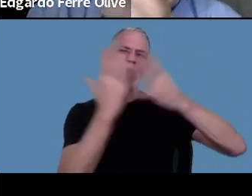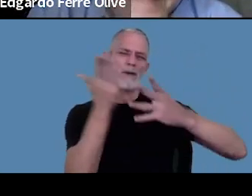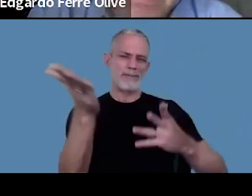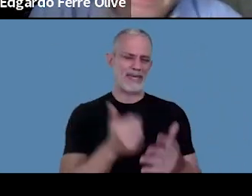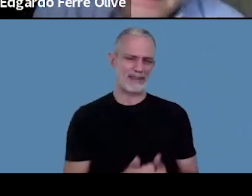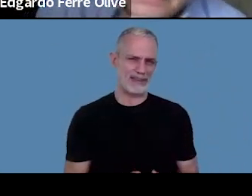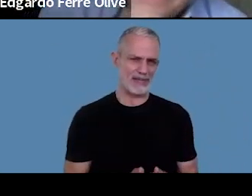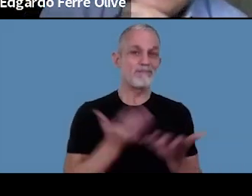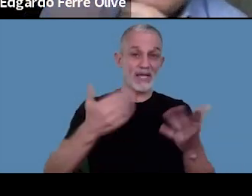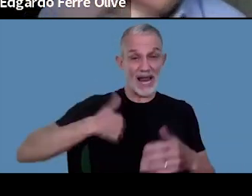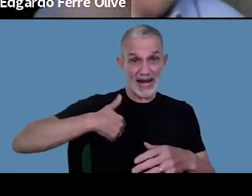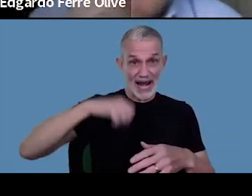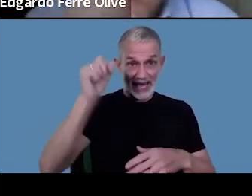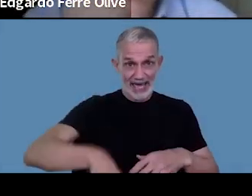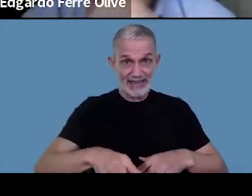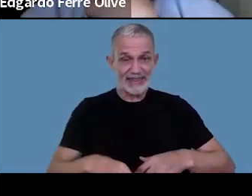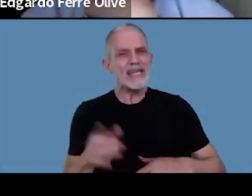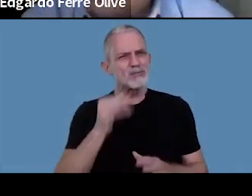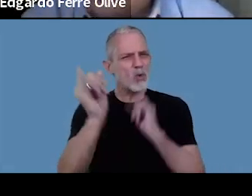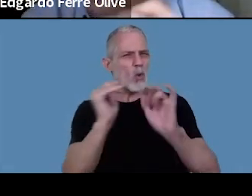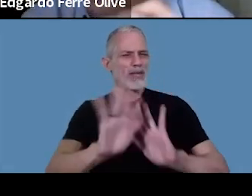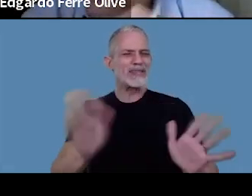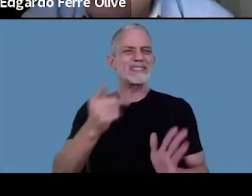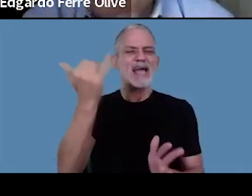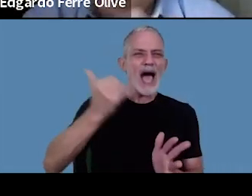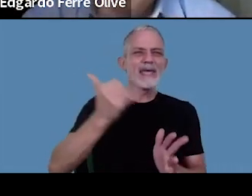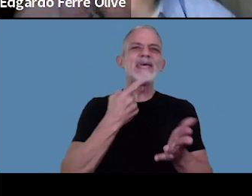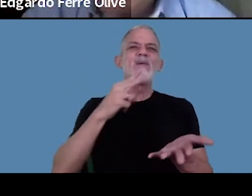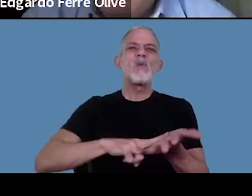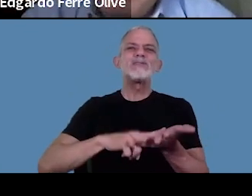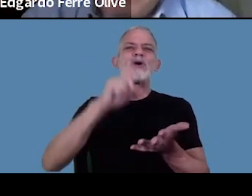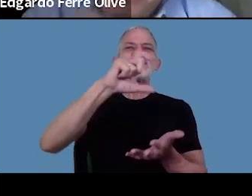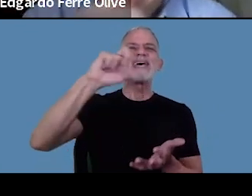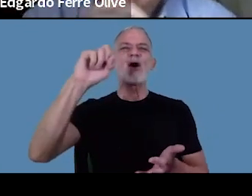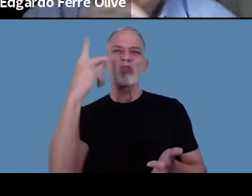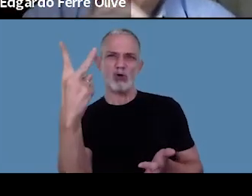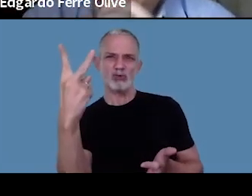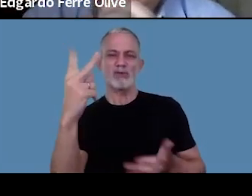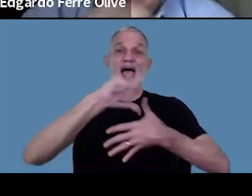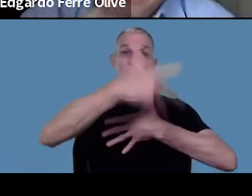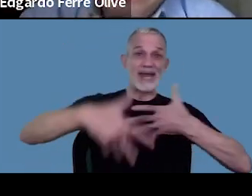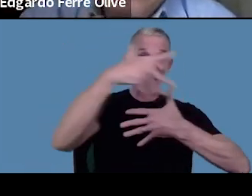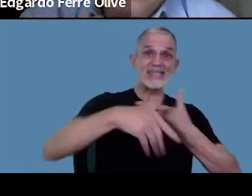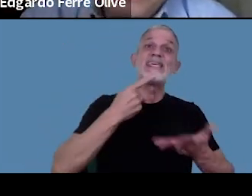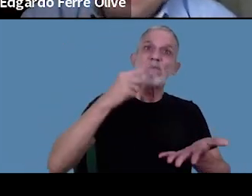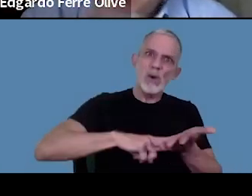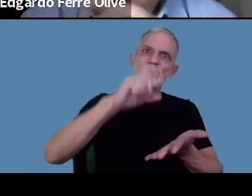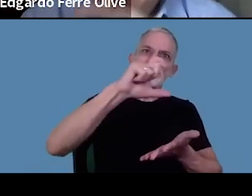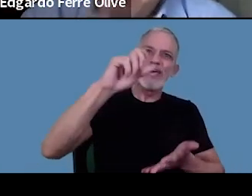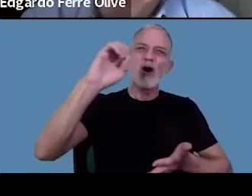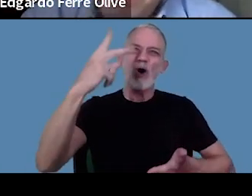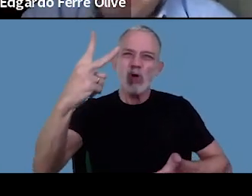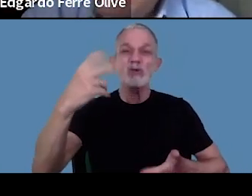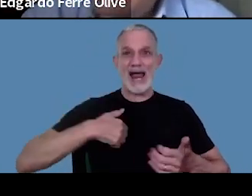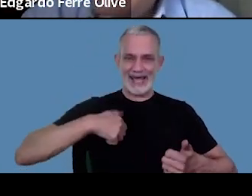Y en Argentina, yo les había comentado, se instrumentó el impuesto al dióxido de carbono. En Latinoamérica, el impuesto al dióxido de carbono lo tienen